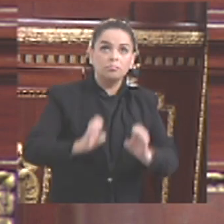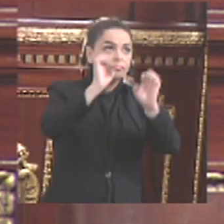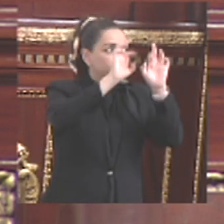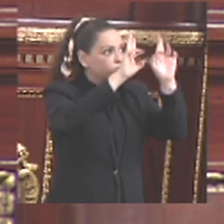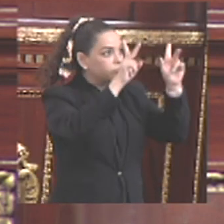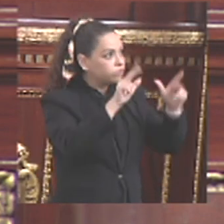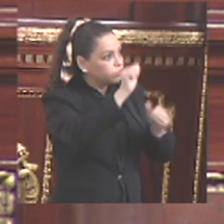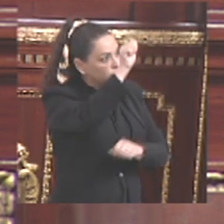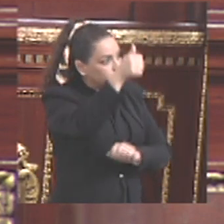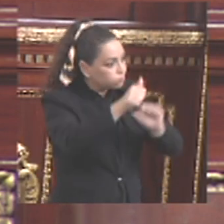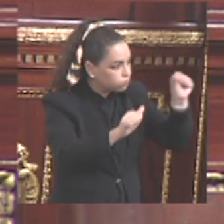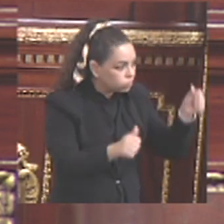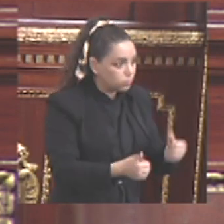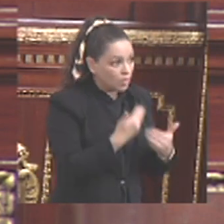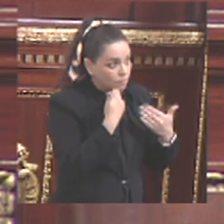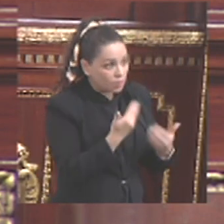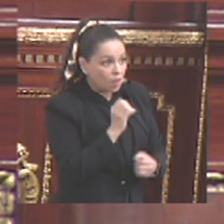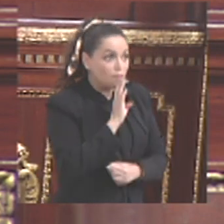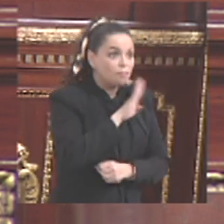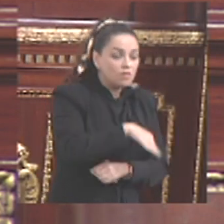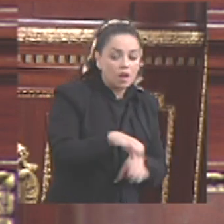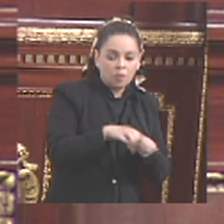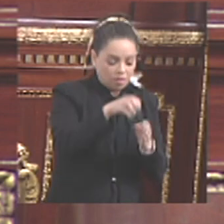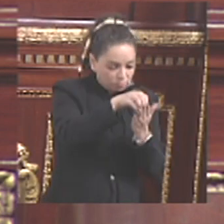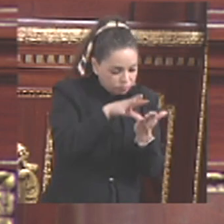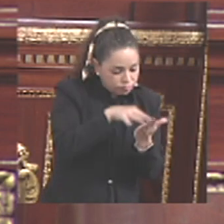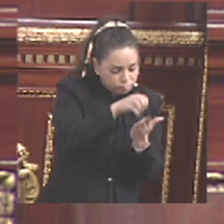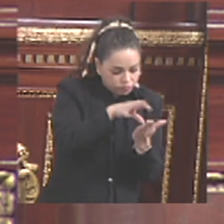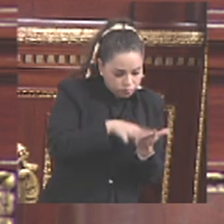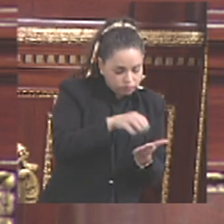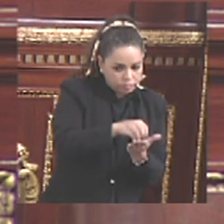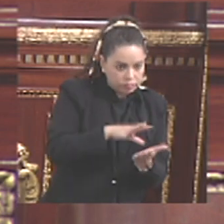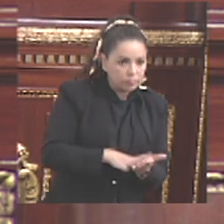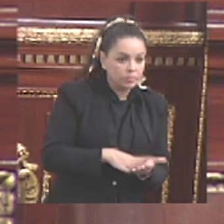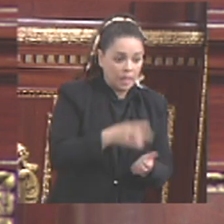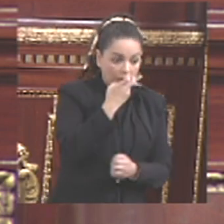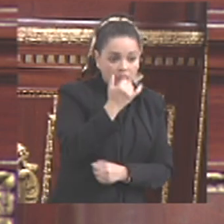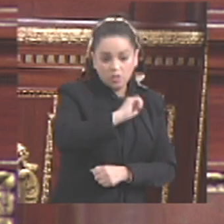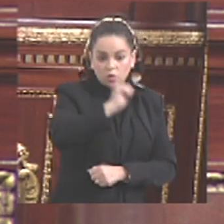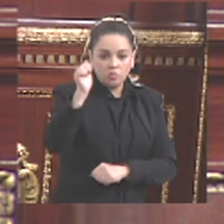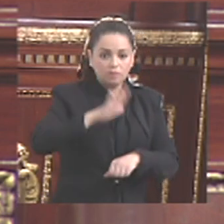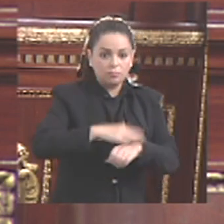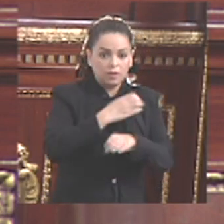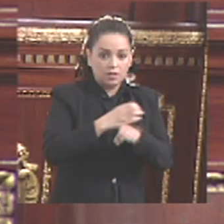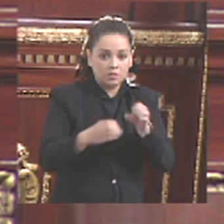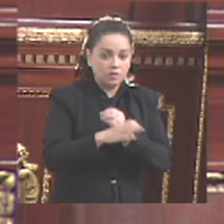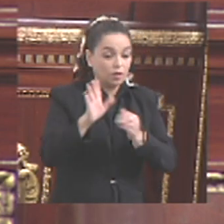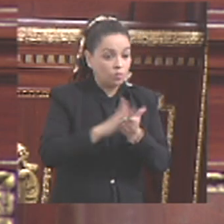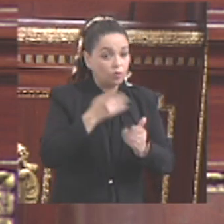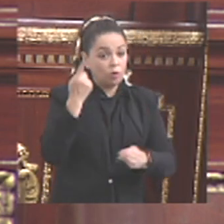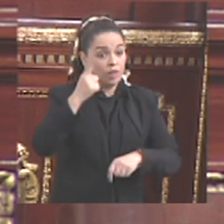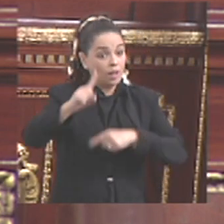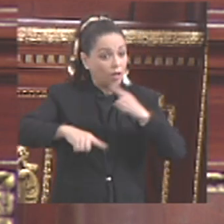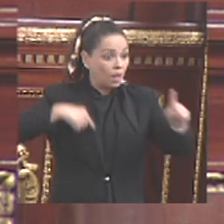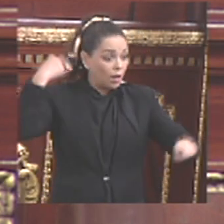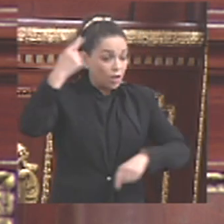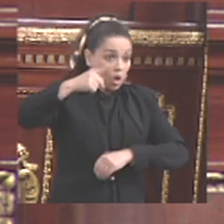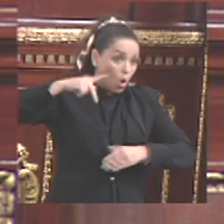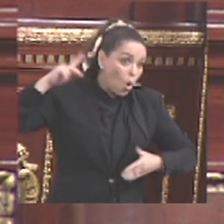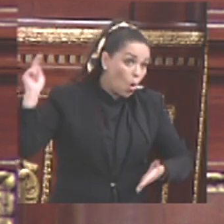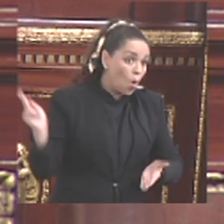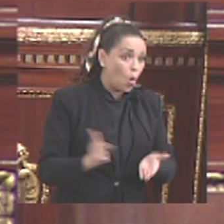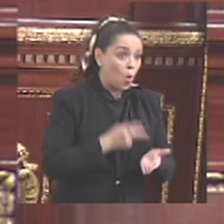inmuebles afectados. Y como esas y muchas más, porque no vamos a permitir que vuelva a pasar una situación como la del Fondo